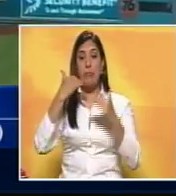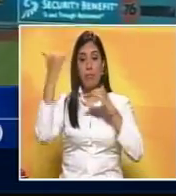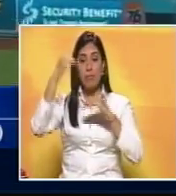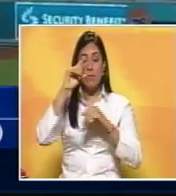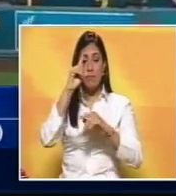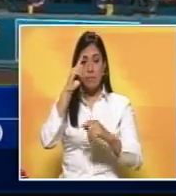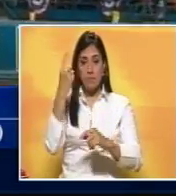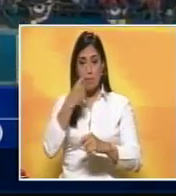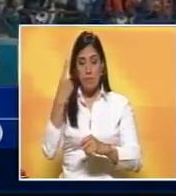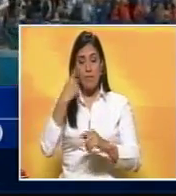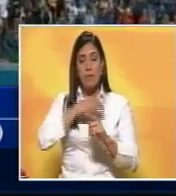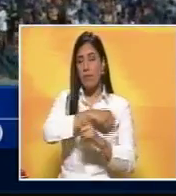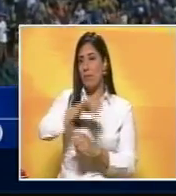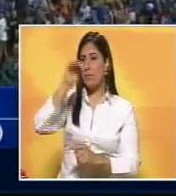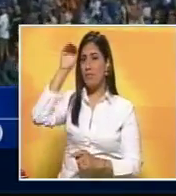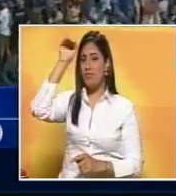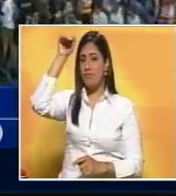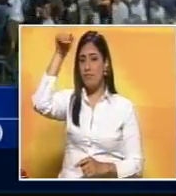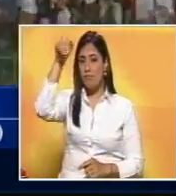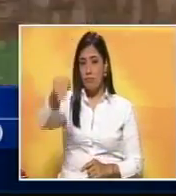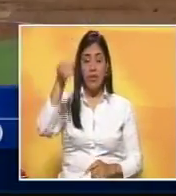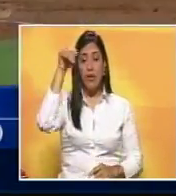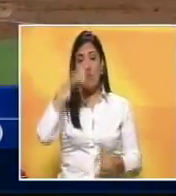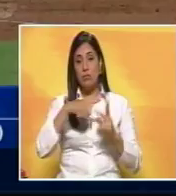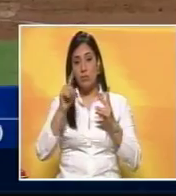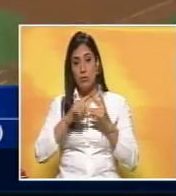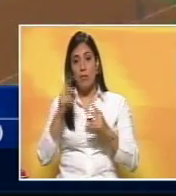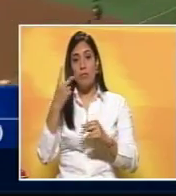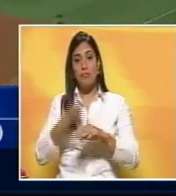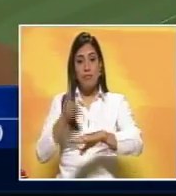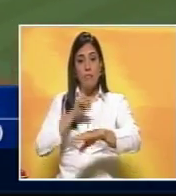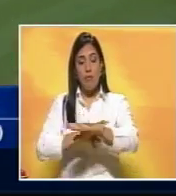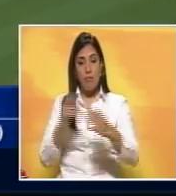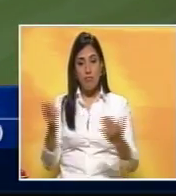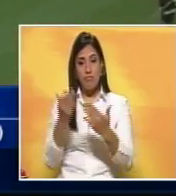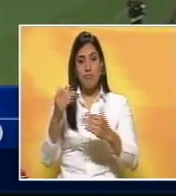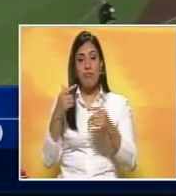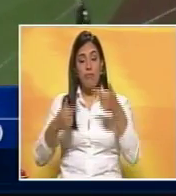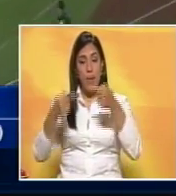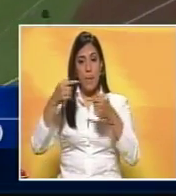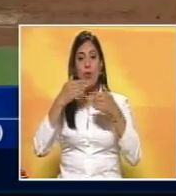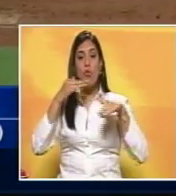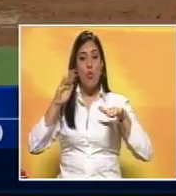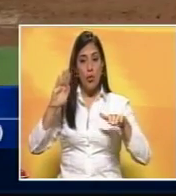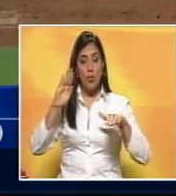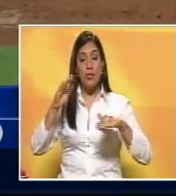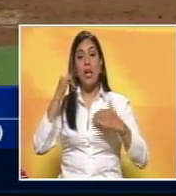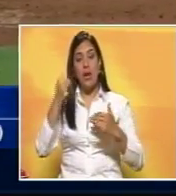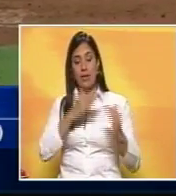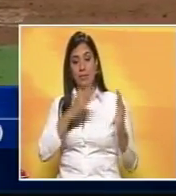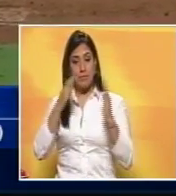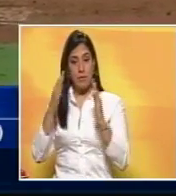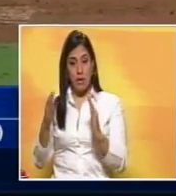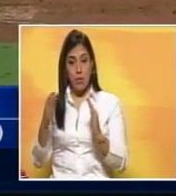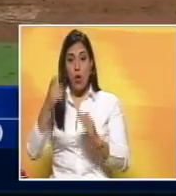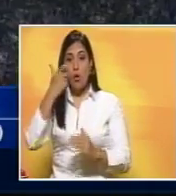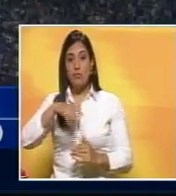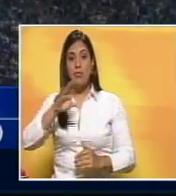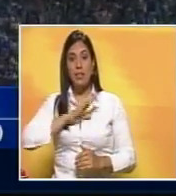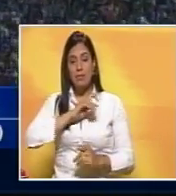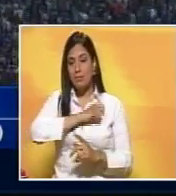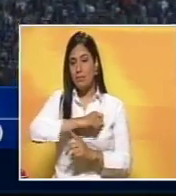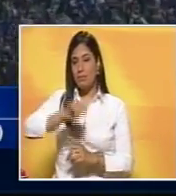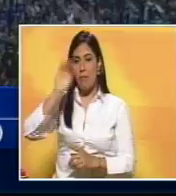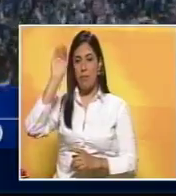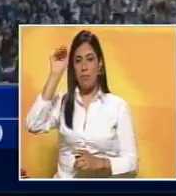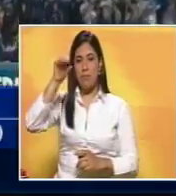por 1 con un jonrón de George Springer y Chris Taylor que conecta este doble impulsor para empatar el compromiso. Acto seguido, Corey Seager envió la